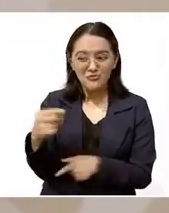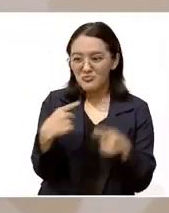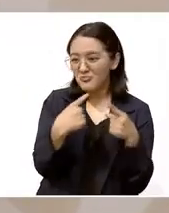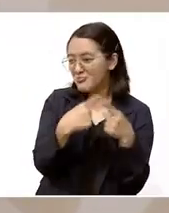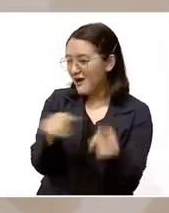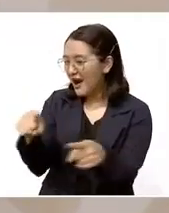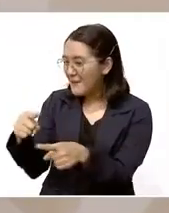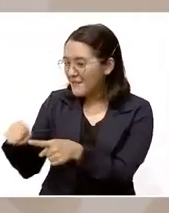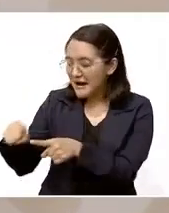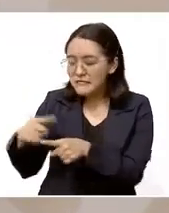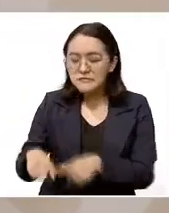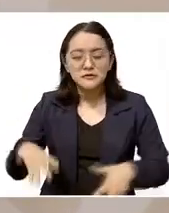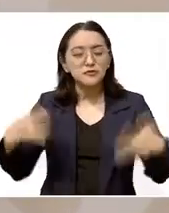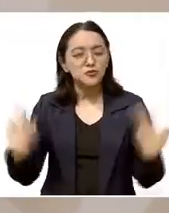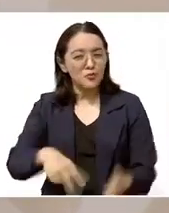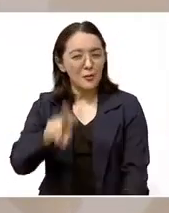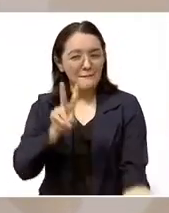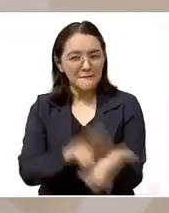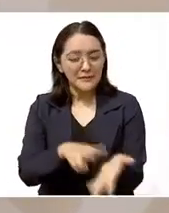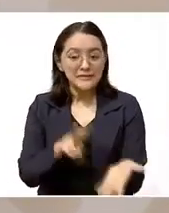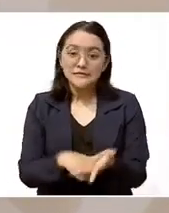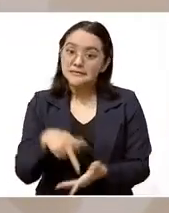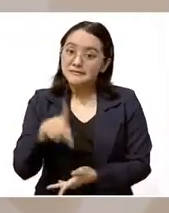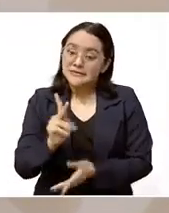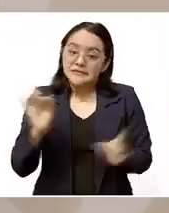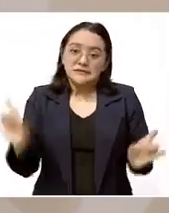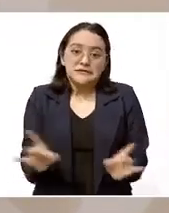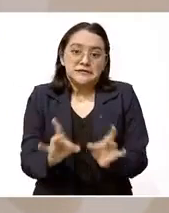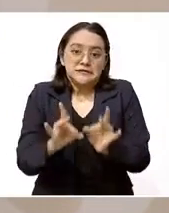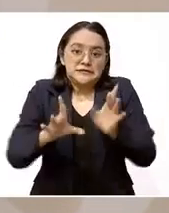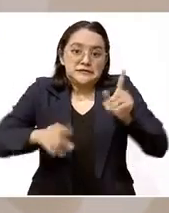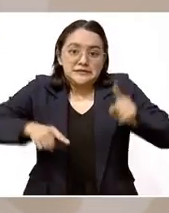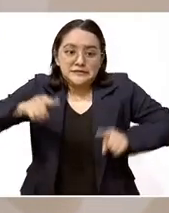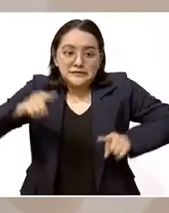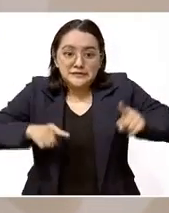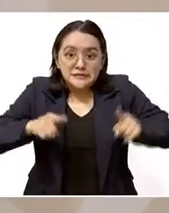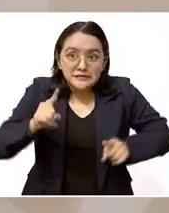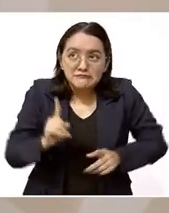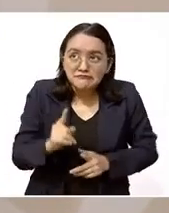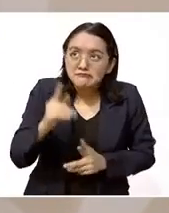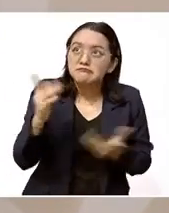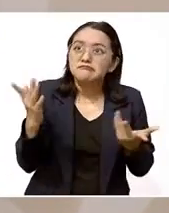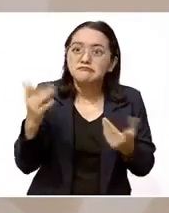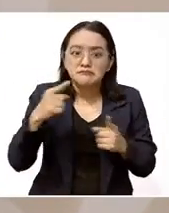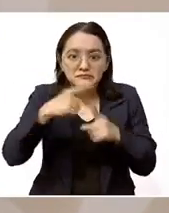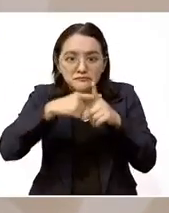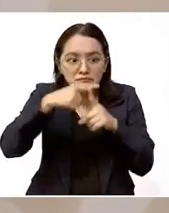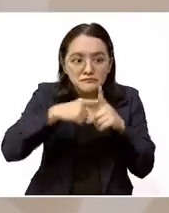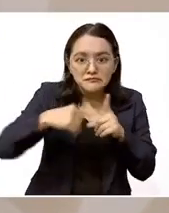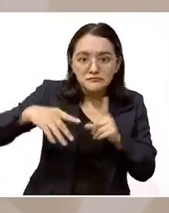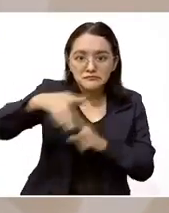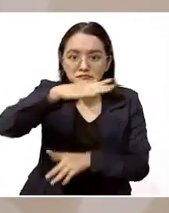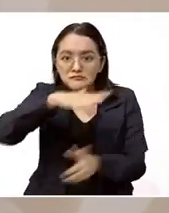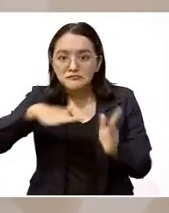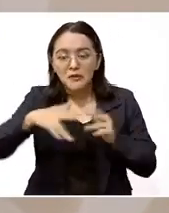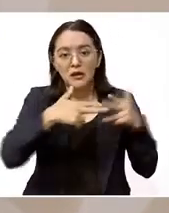tan sujeto a los azares meteorológicos y de temporal. Esta